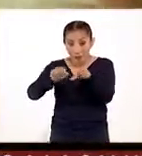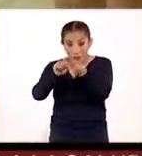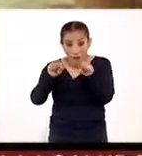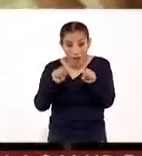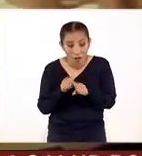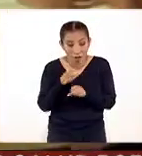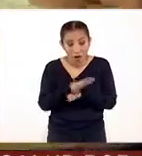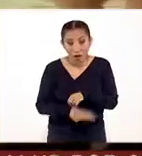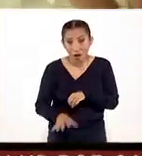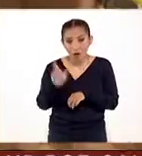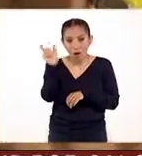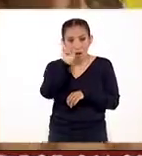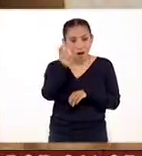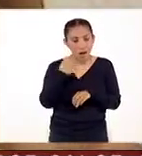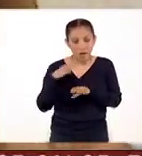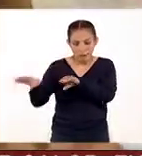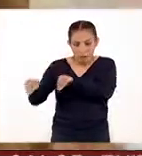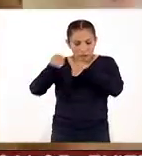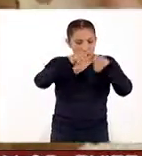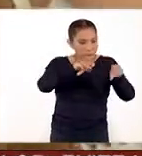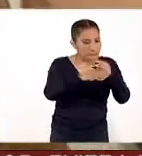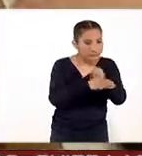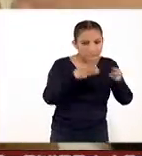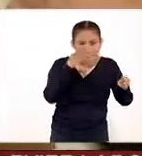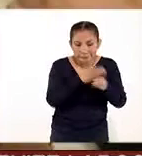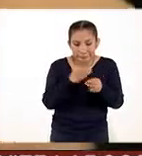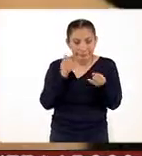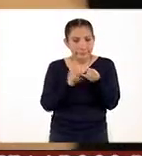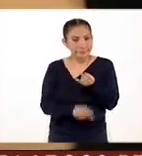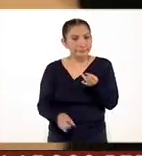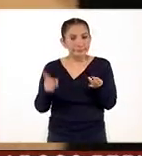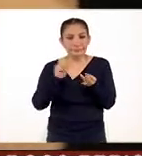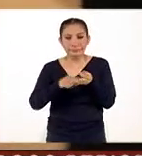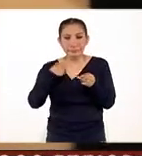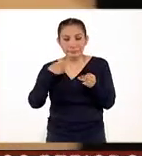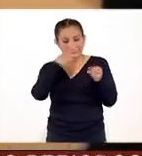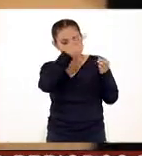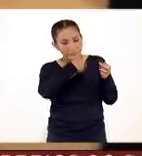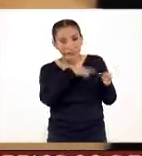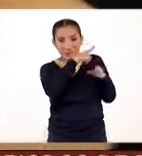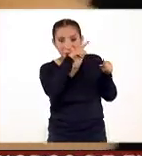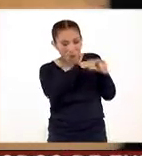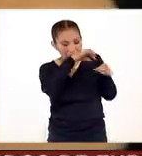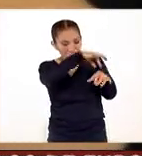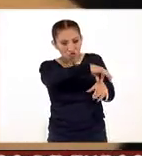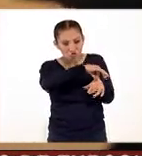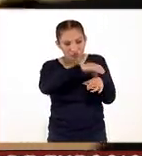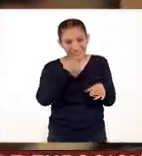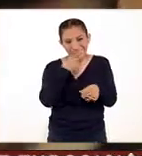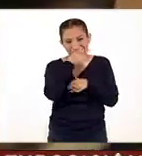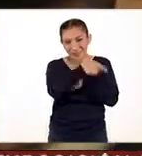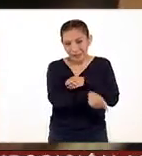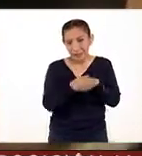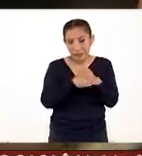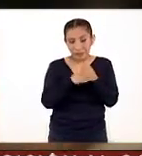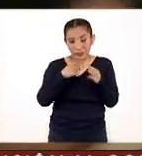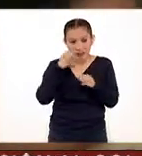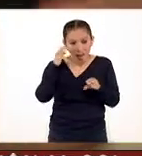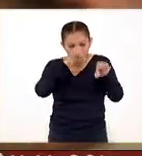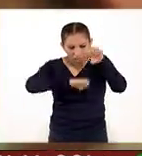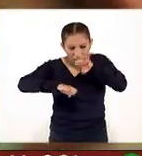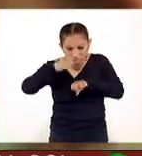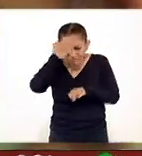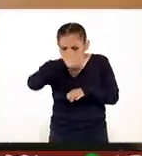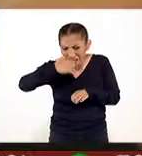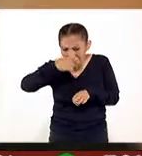de clases, cuando llevas al aula materiales, organismos vivos, esto que yo les decía, materiales para experimentar